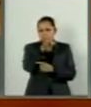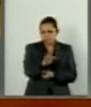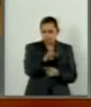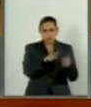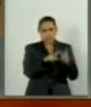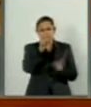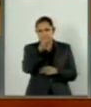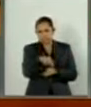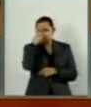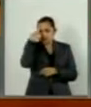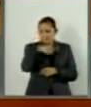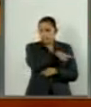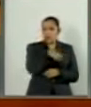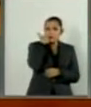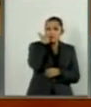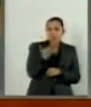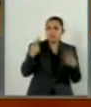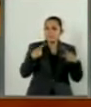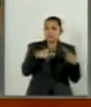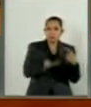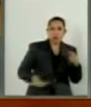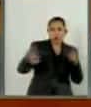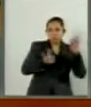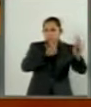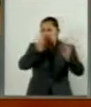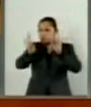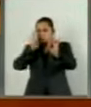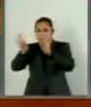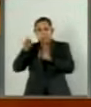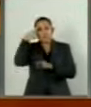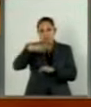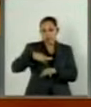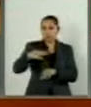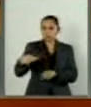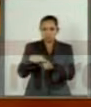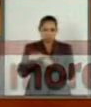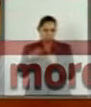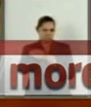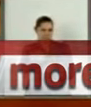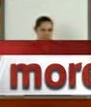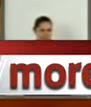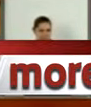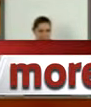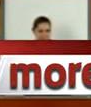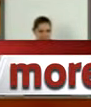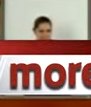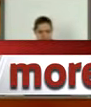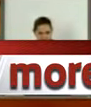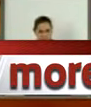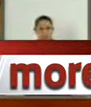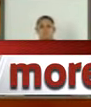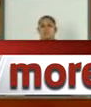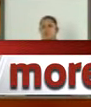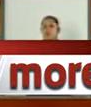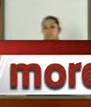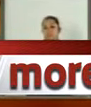de incidir en la voluntad ciudadana en las urnas el próximo domingo. Morena ya ha denunciado el